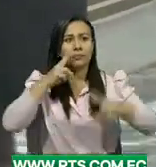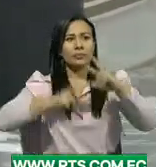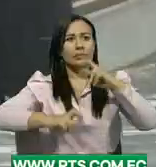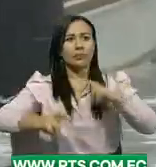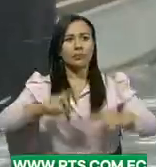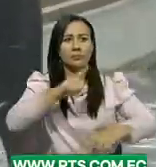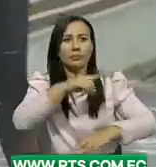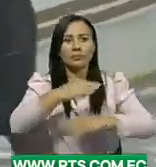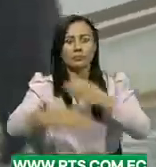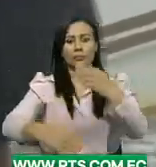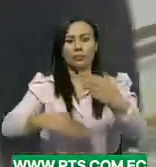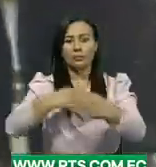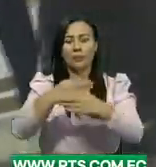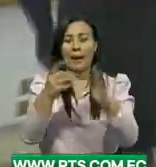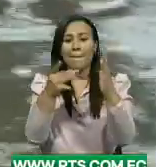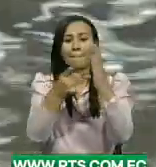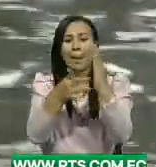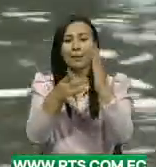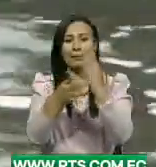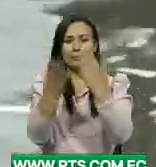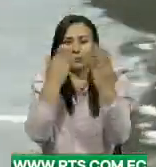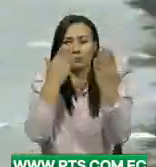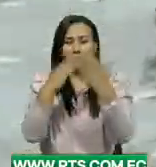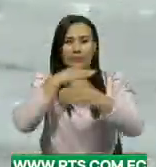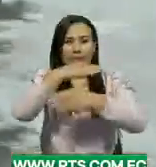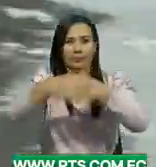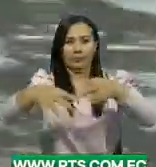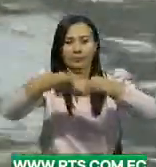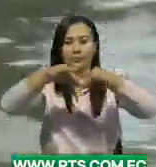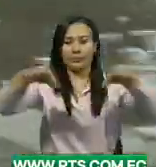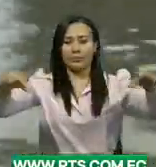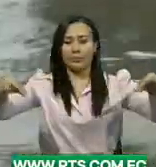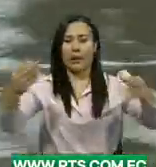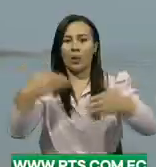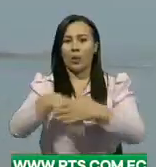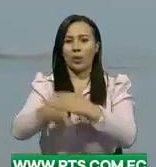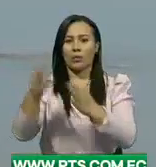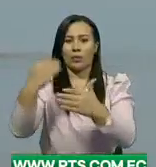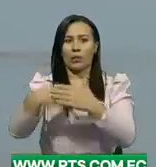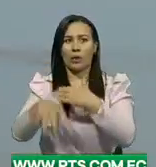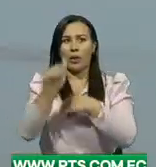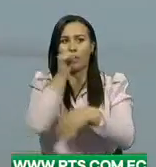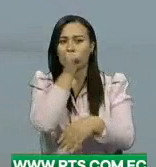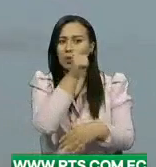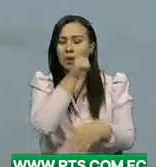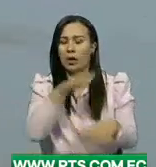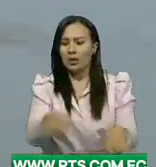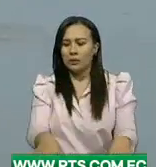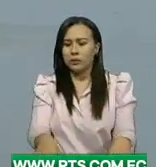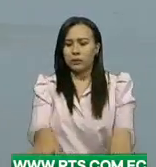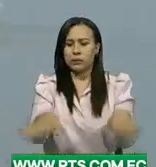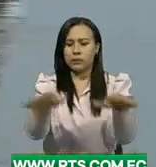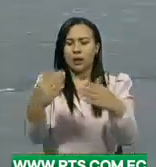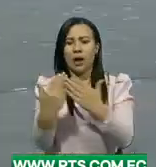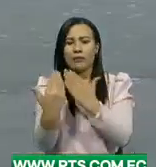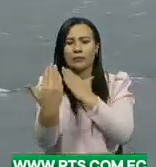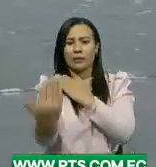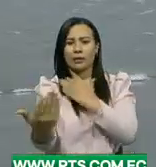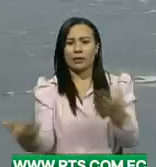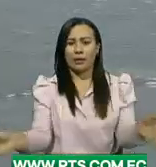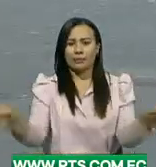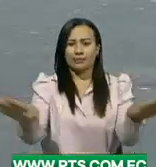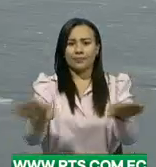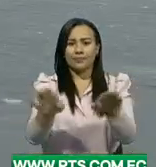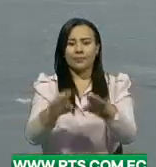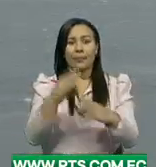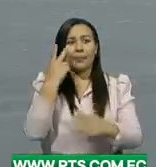Empaquetadas al vacío con plástico transparente, así fue como aparecieron varios paquetes de droga flotando en el mar frente a la playa El Murciélago de Manta en